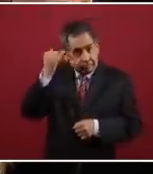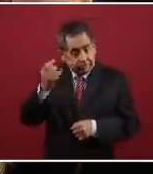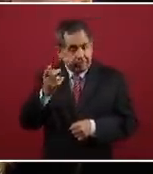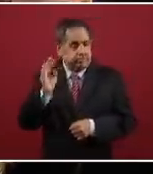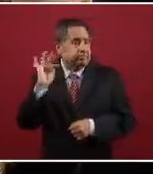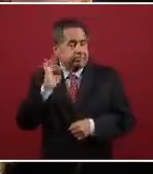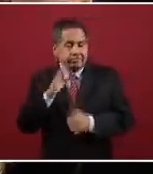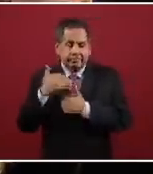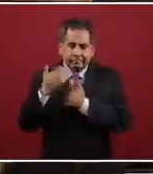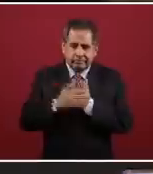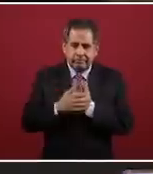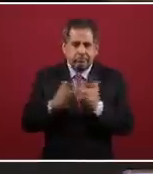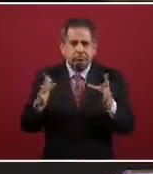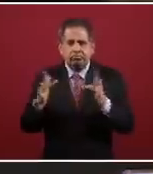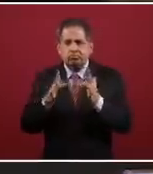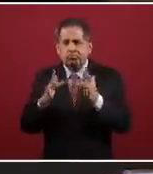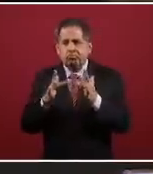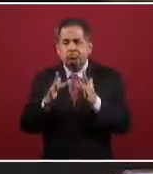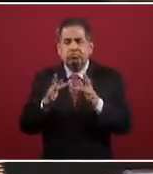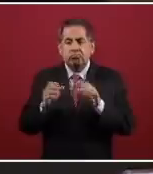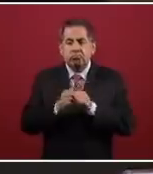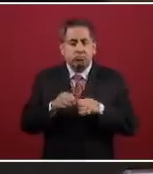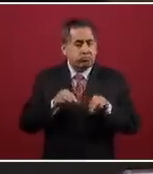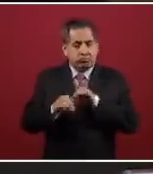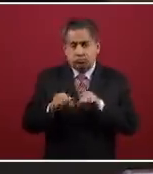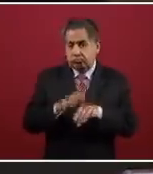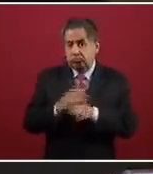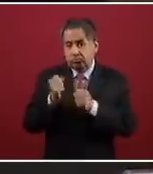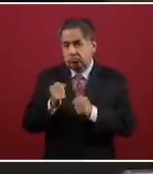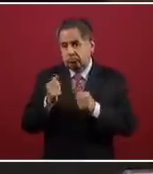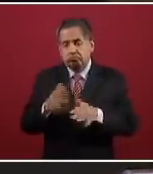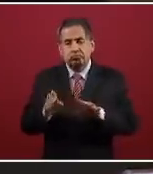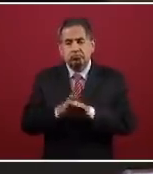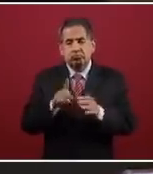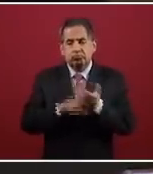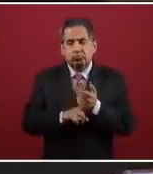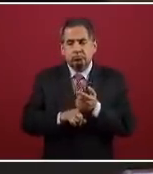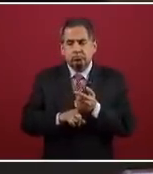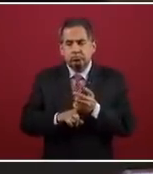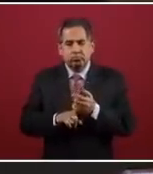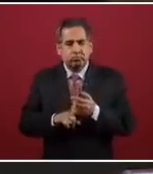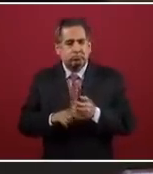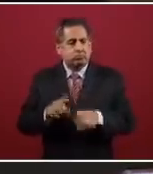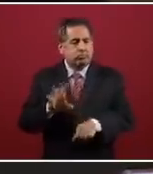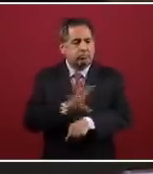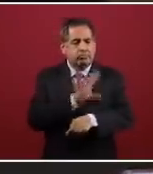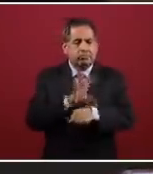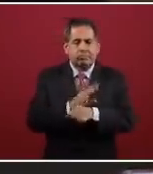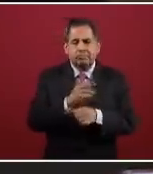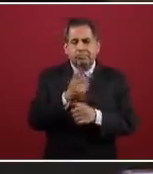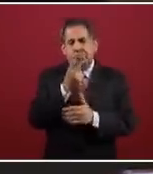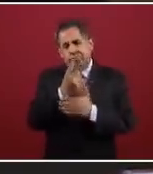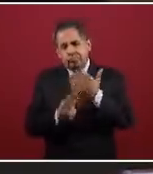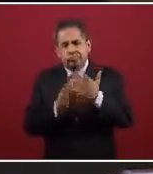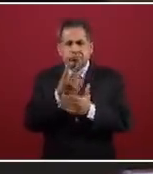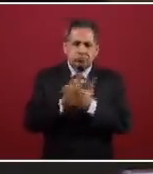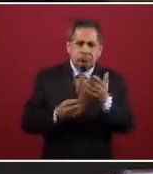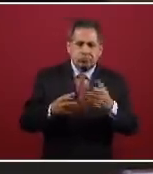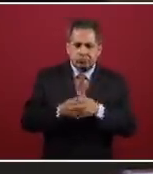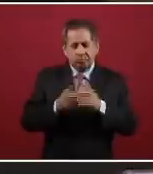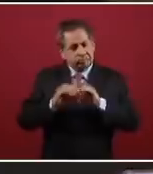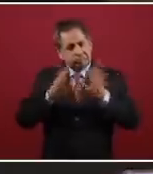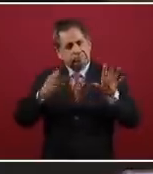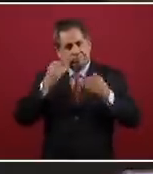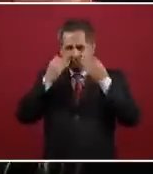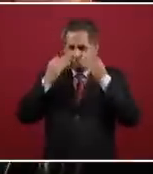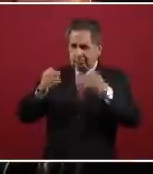hacer ahora una conexión y un trabajo muy fuerte en usos de energía mixta o combinada, que ahorita se ve muy claro con la